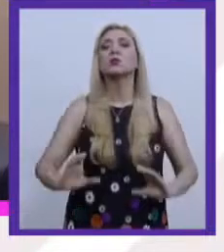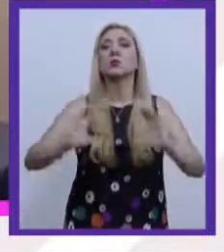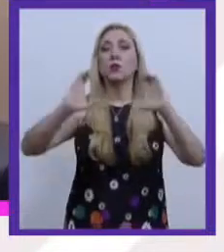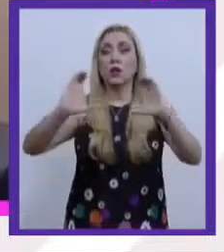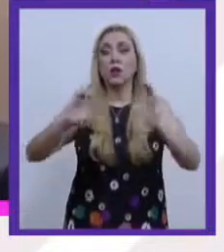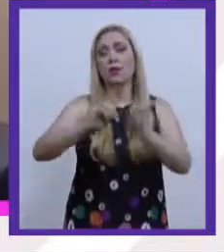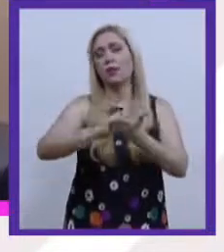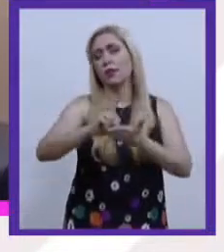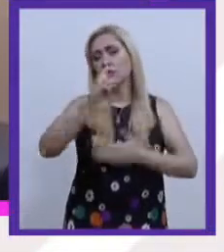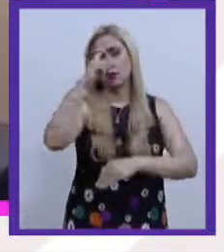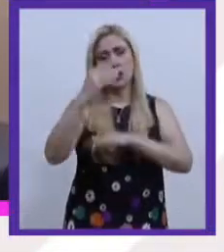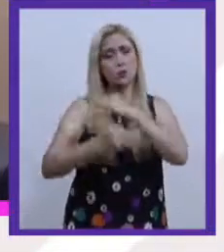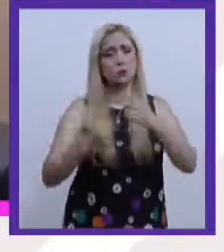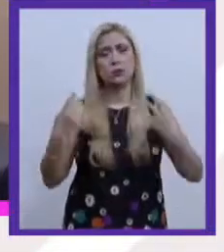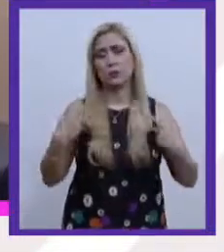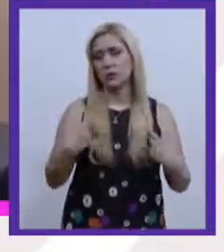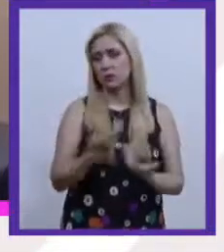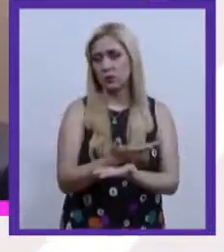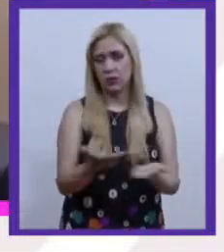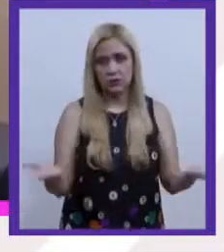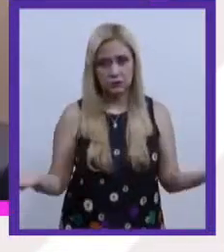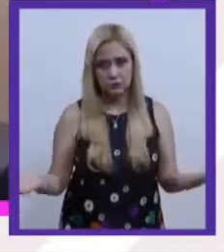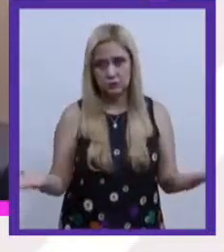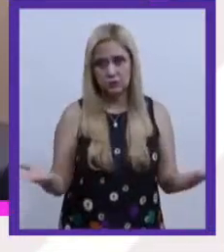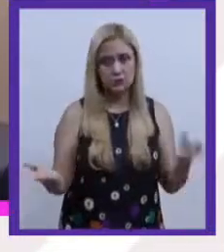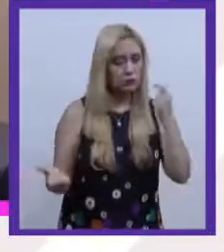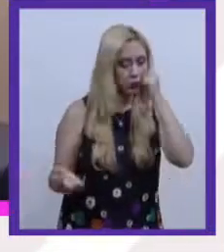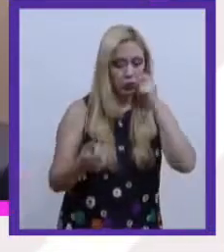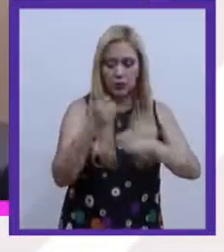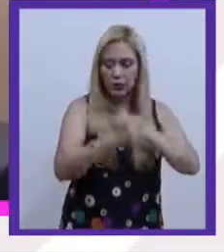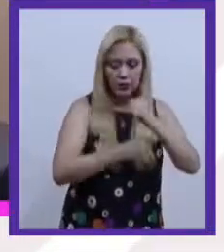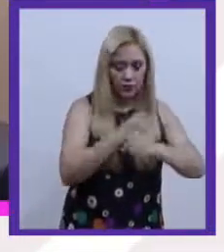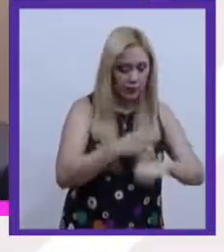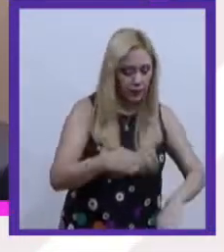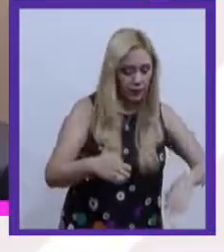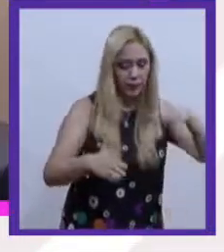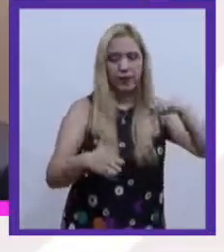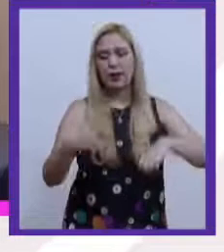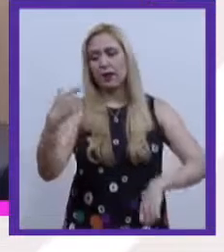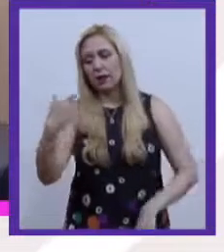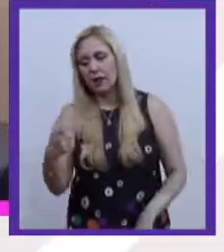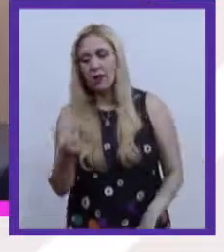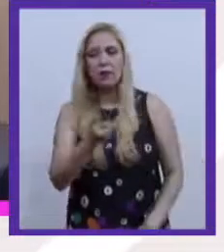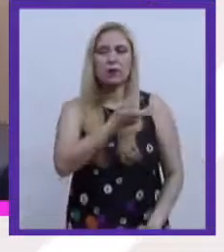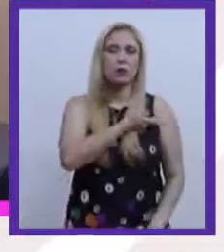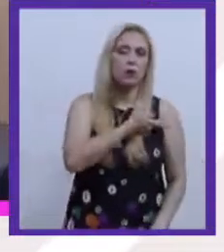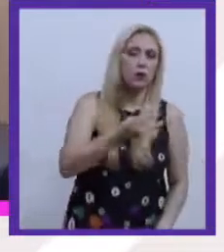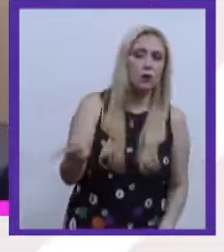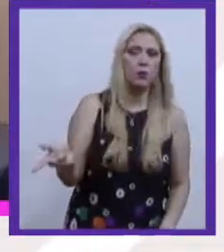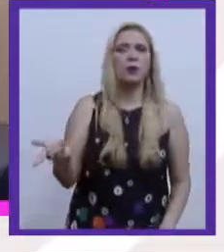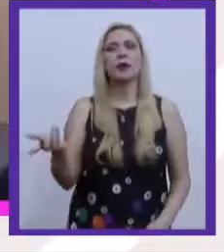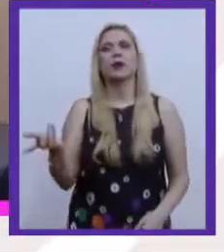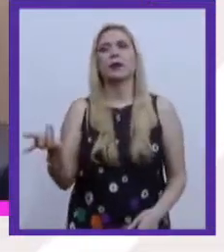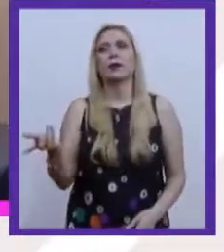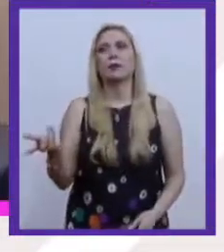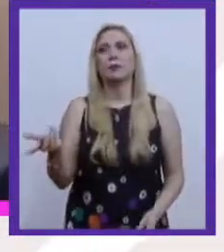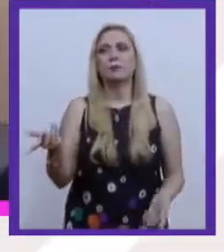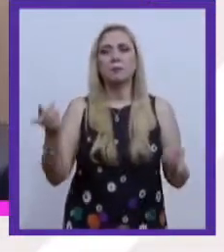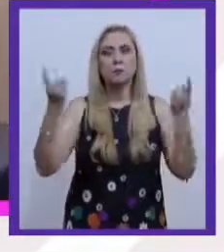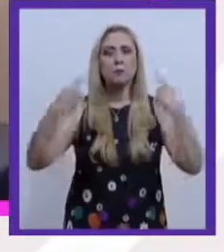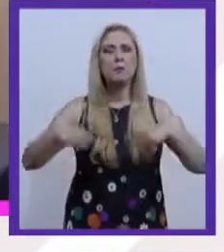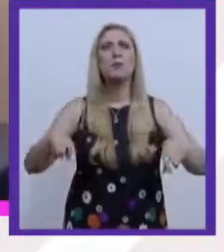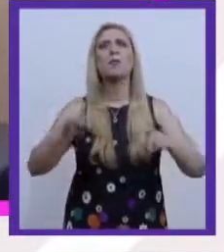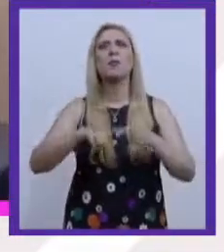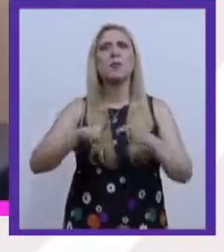derecho de todas las personas. Todas las personas, no importando nuestra situación económica, nuestra condición, de dónde